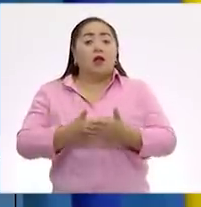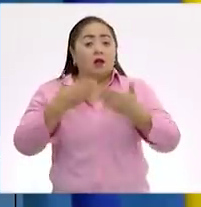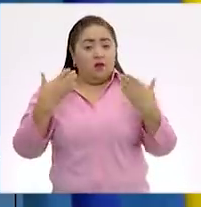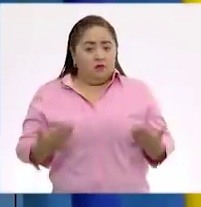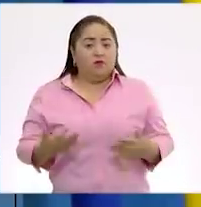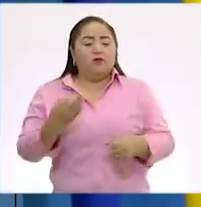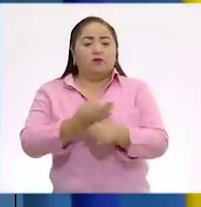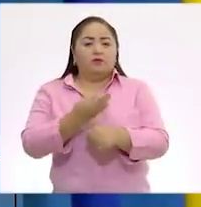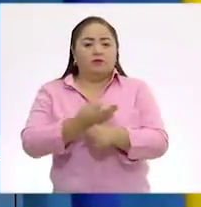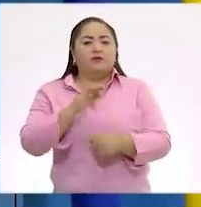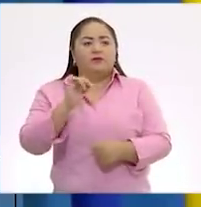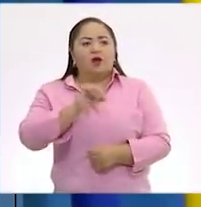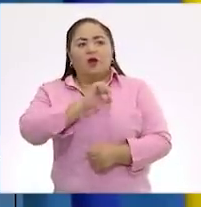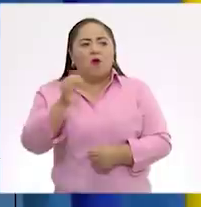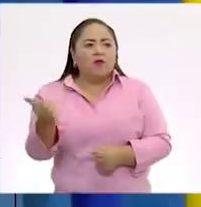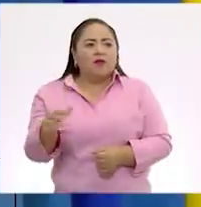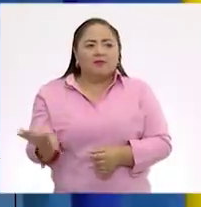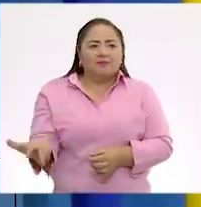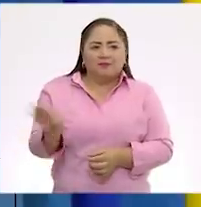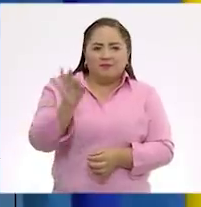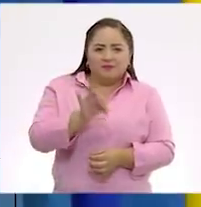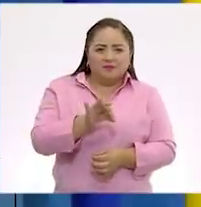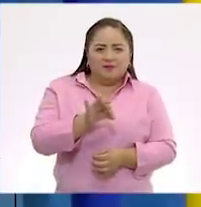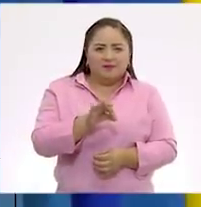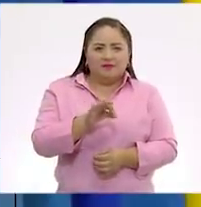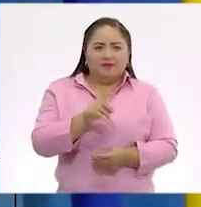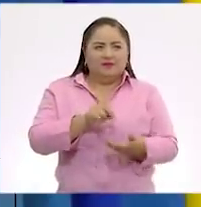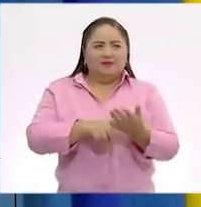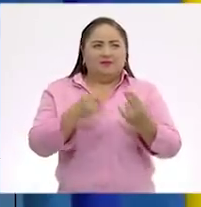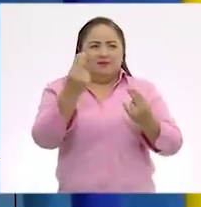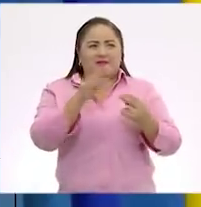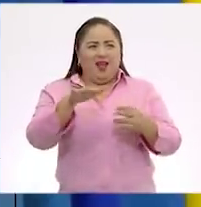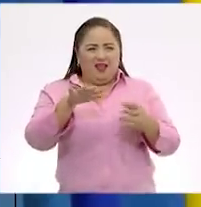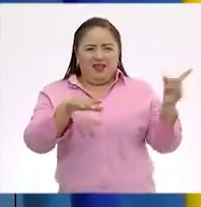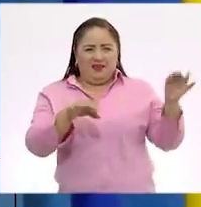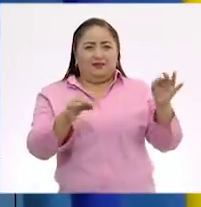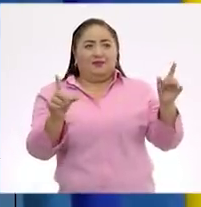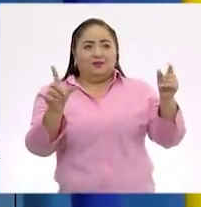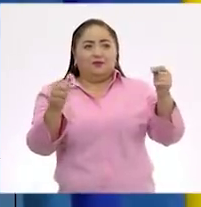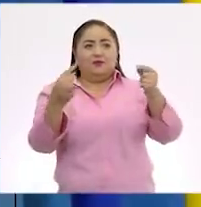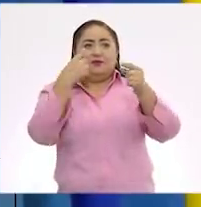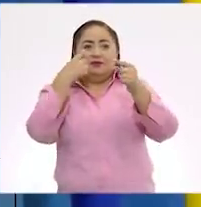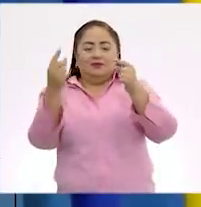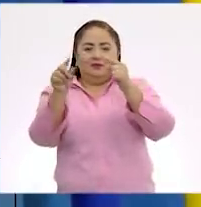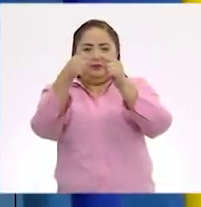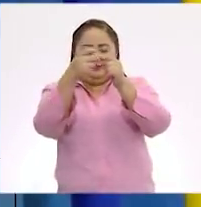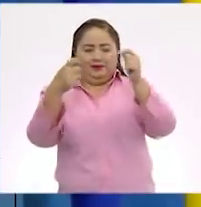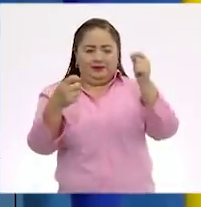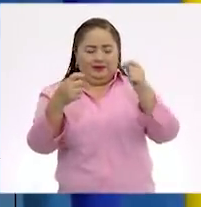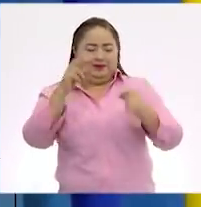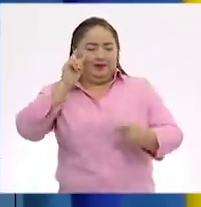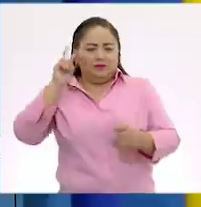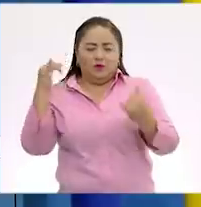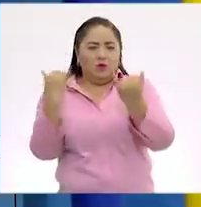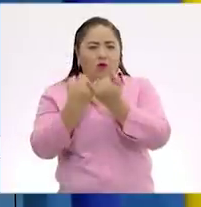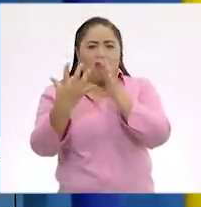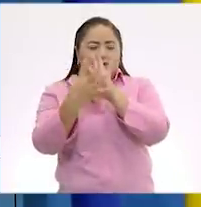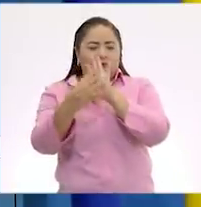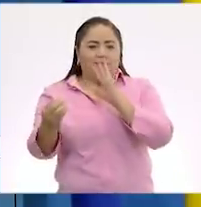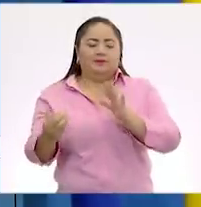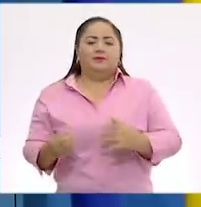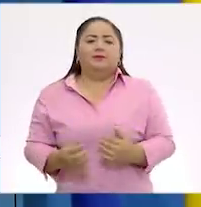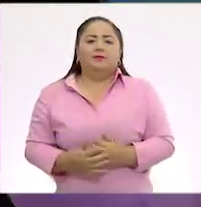vamos a tomar alguna de las piezas, de las figuras que hayan elegido y la vamos a amarrar en uno de los